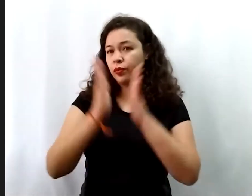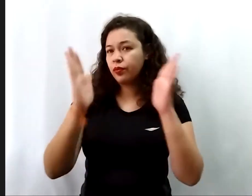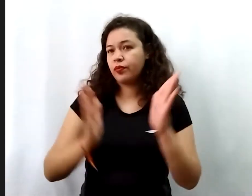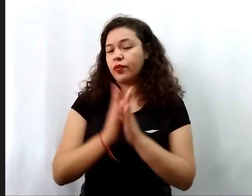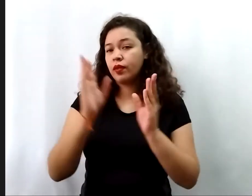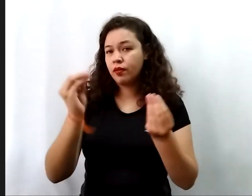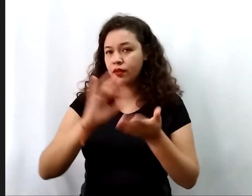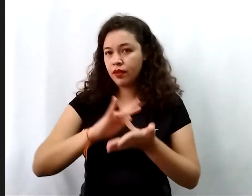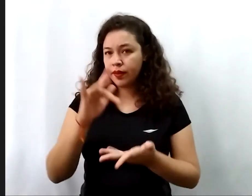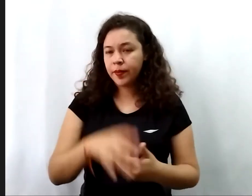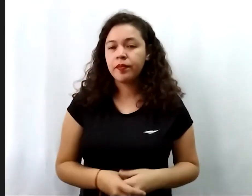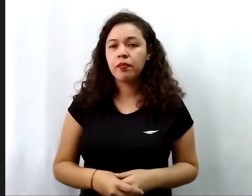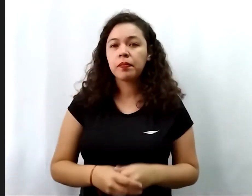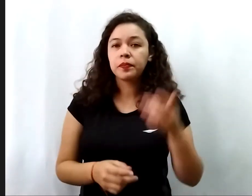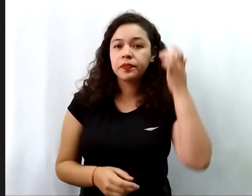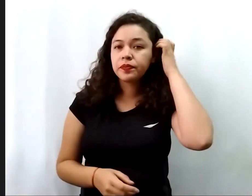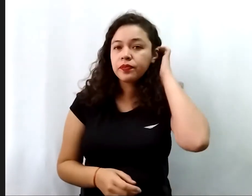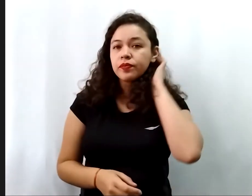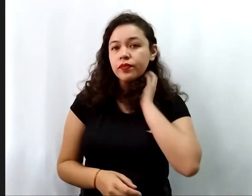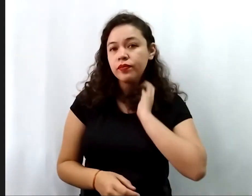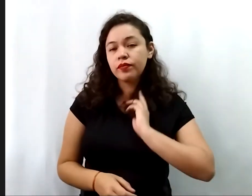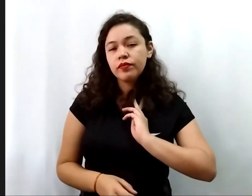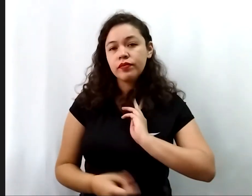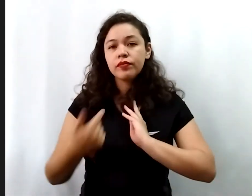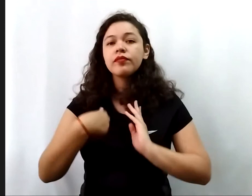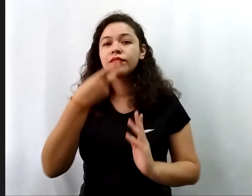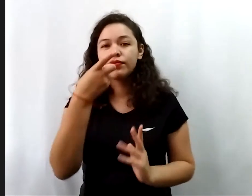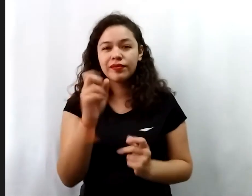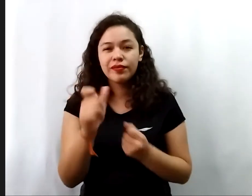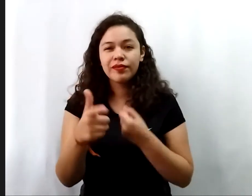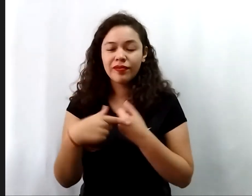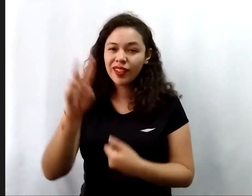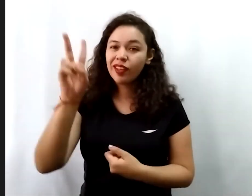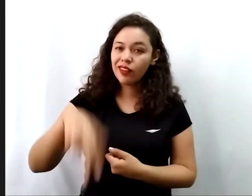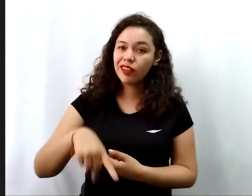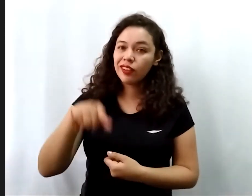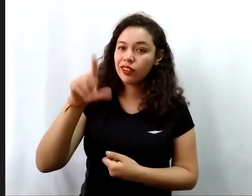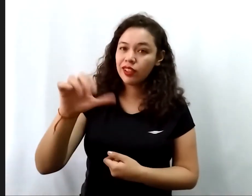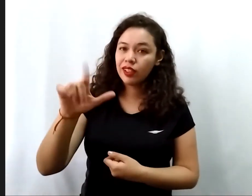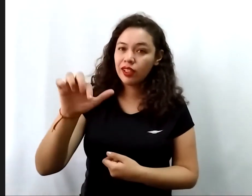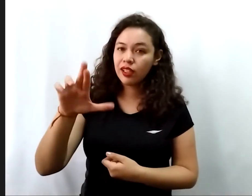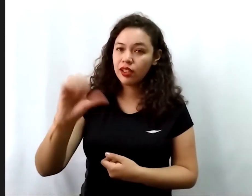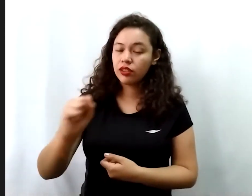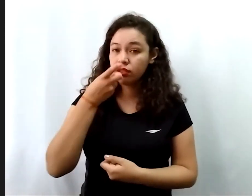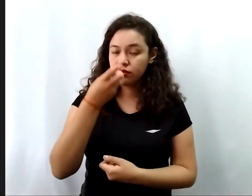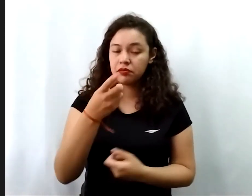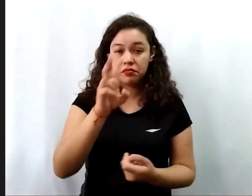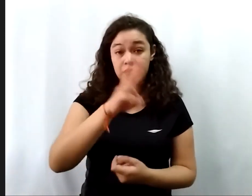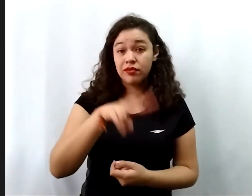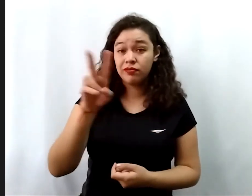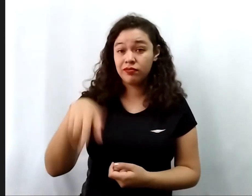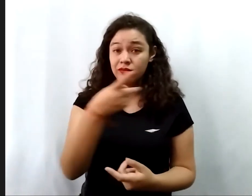participación. Sí he de decir algo, sí es una realidad la que Carlos menciona y tú también, por